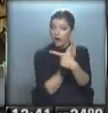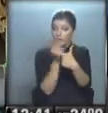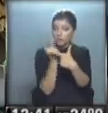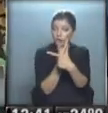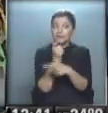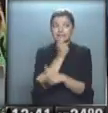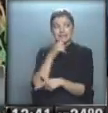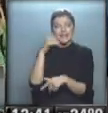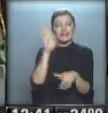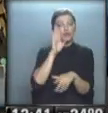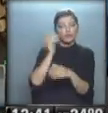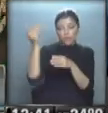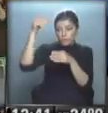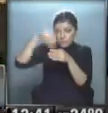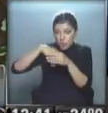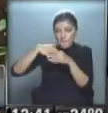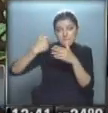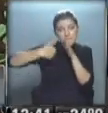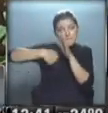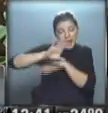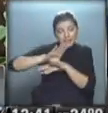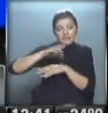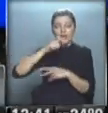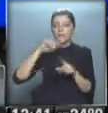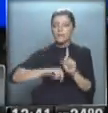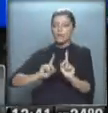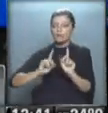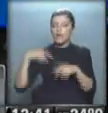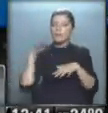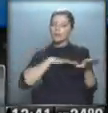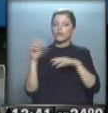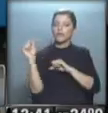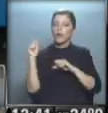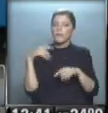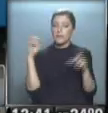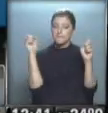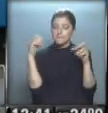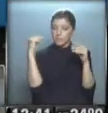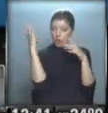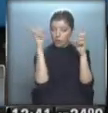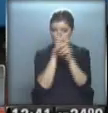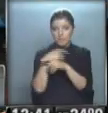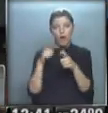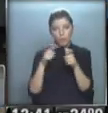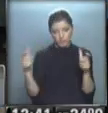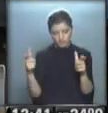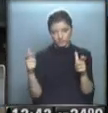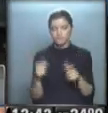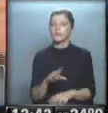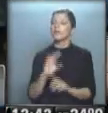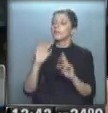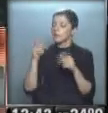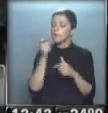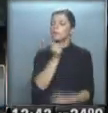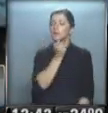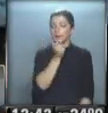en presencia de esos países, mayor es la peligrosidad. Y qué importancia también el tema de los medios de comunicación, esto hay que decirlo, porque cada víctima en Estados Unidos